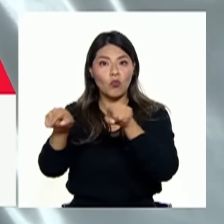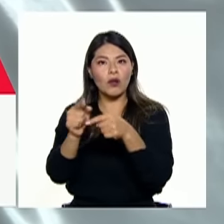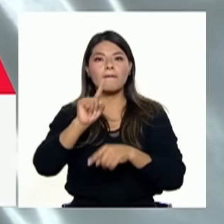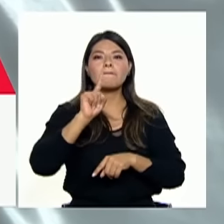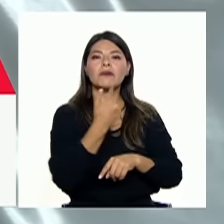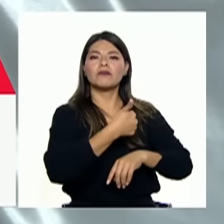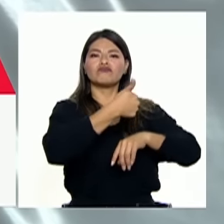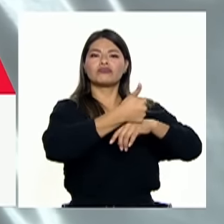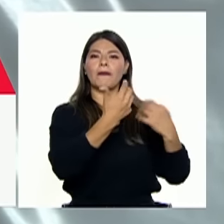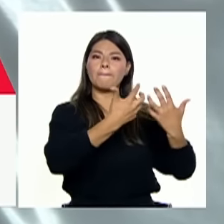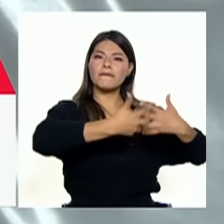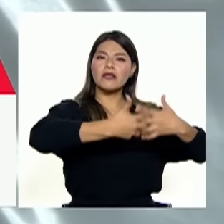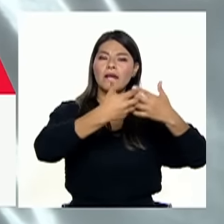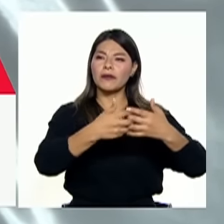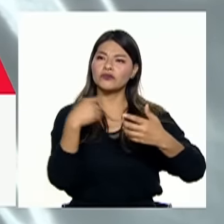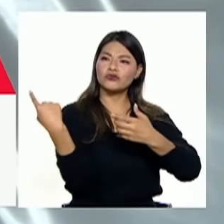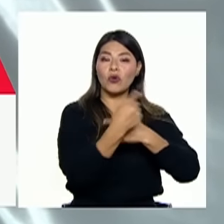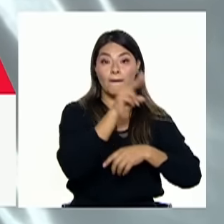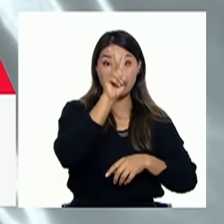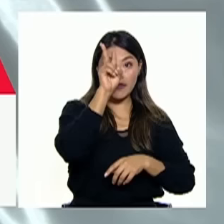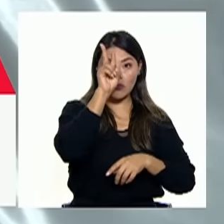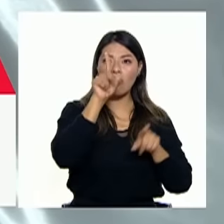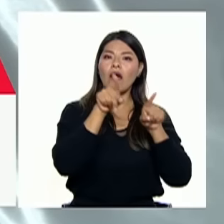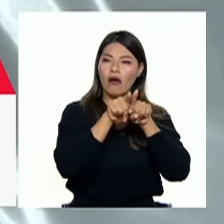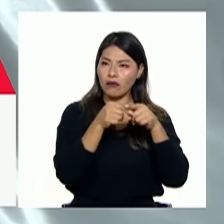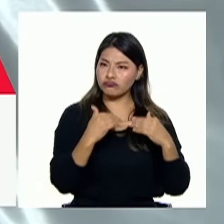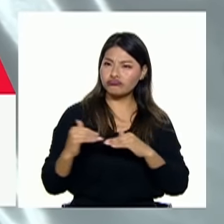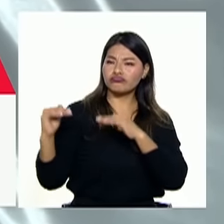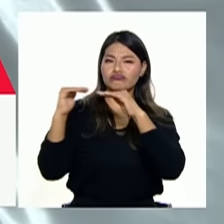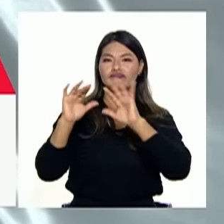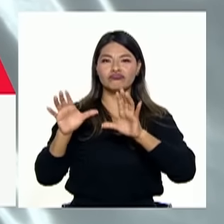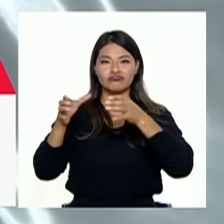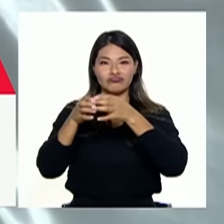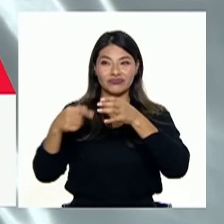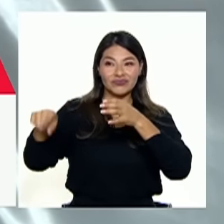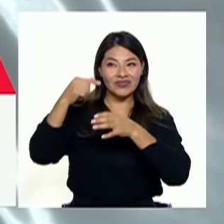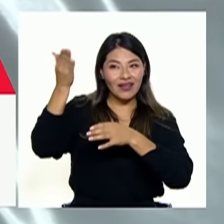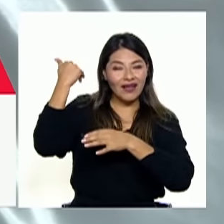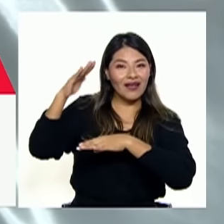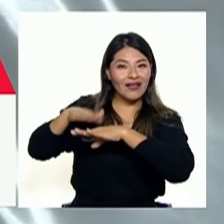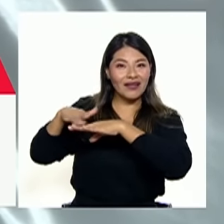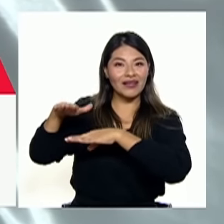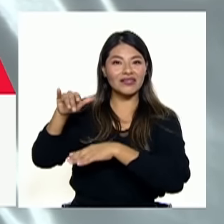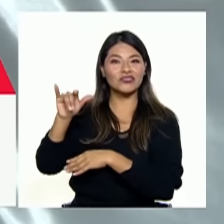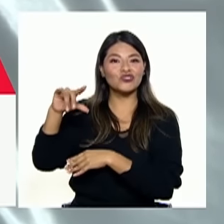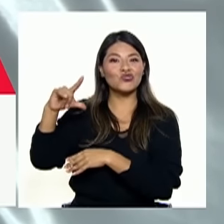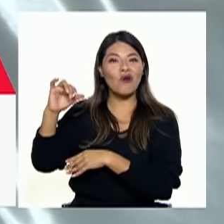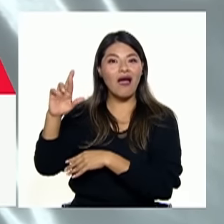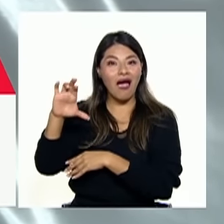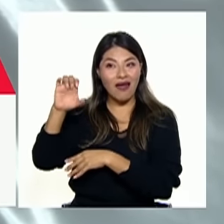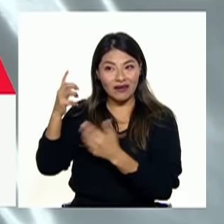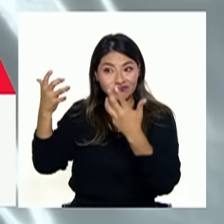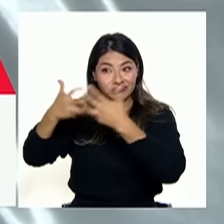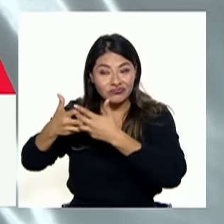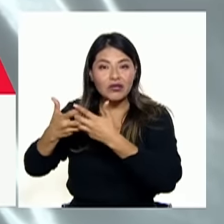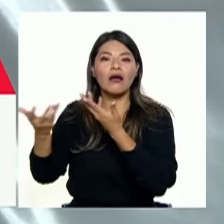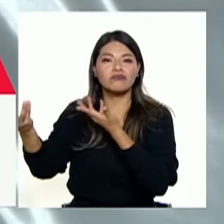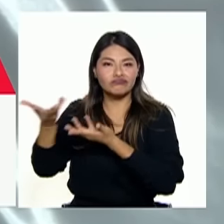peruanas que podrían participar en el acuerdo entre el CIMA y el recientemente contratado Hyundai. Por